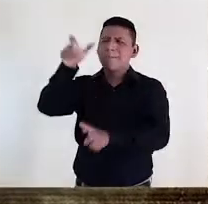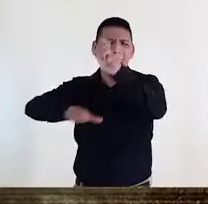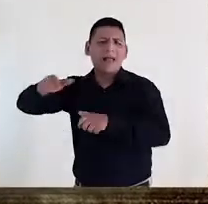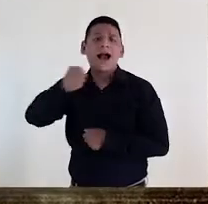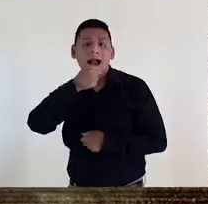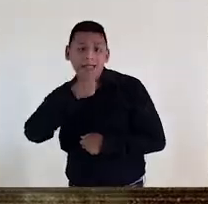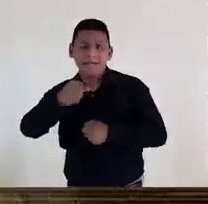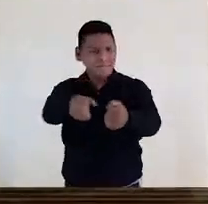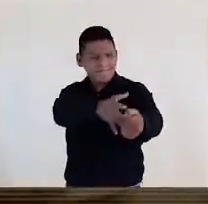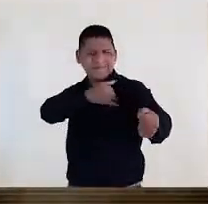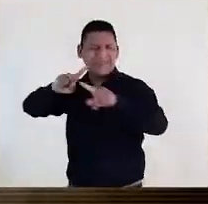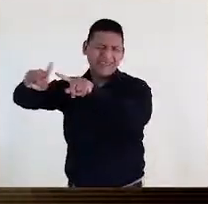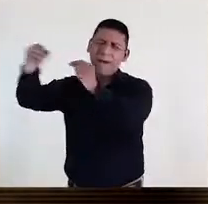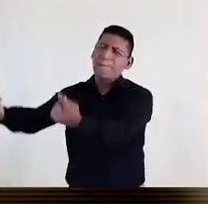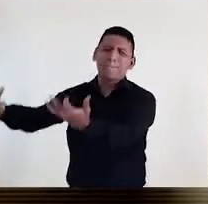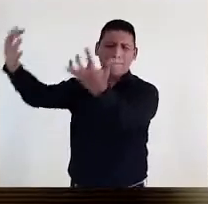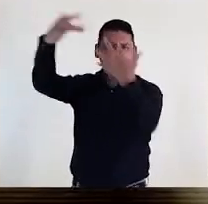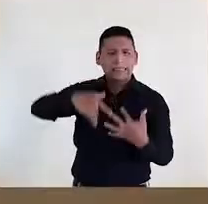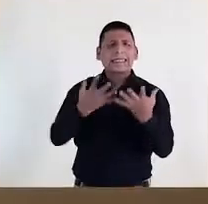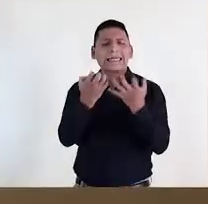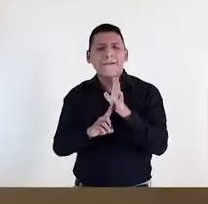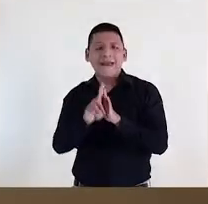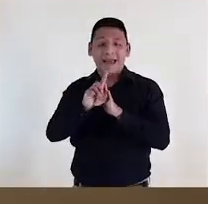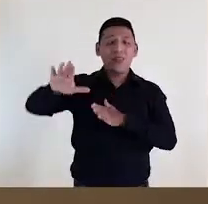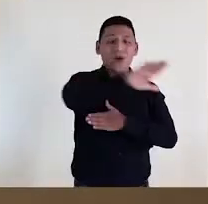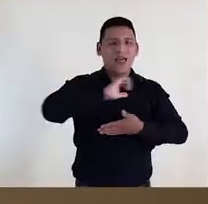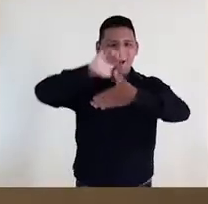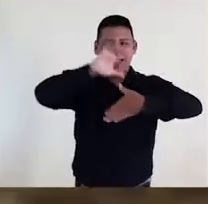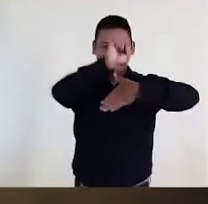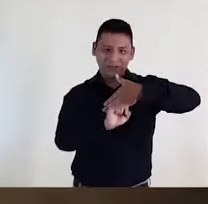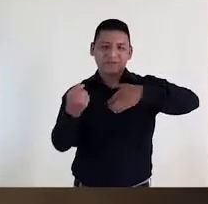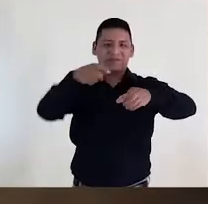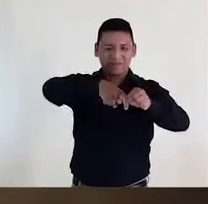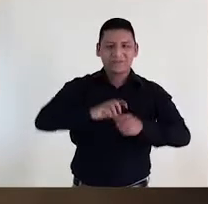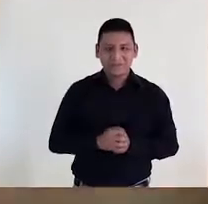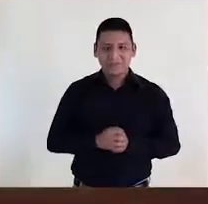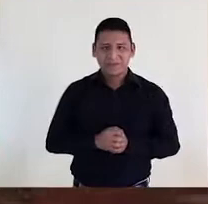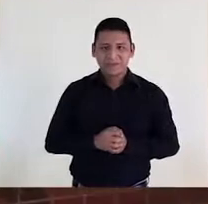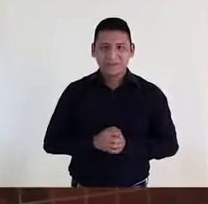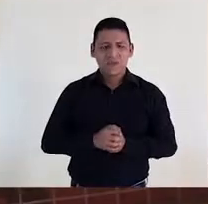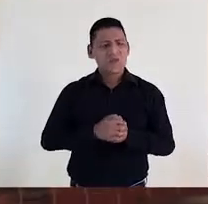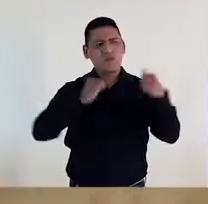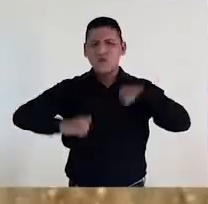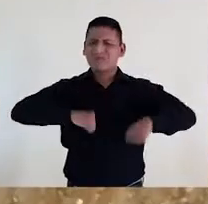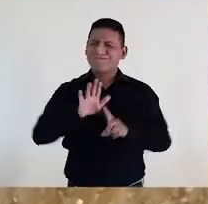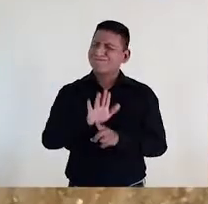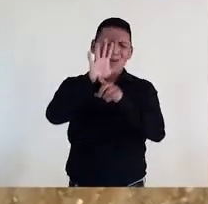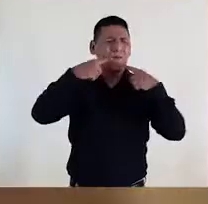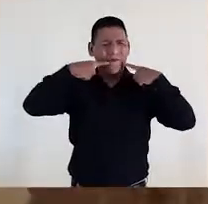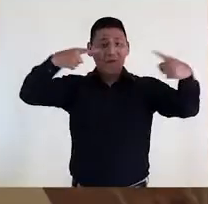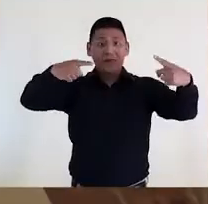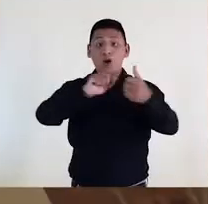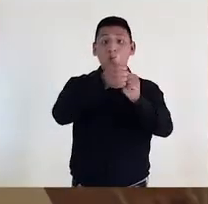para cantantes y compañías de teatro lírico que hacían su vuelta por América del Sur. Fue el teatro prestigioso de la ciudad, que vino